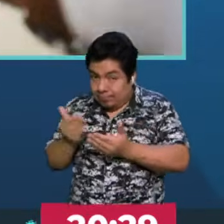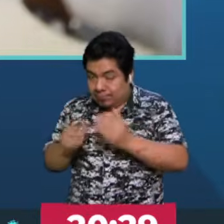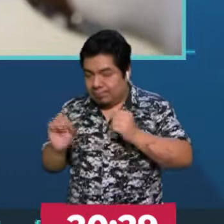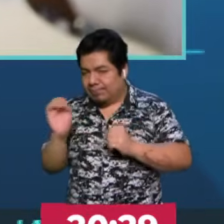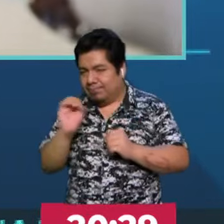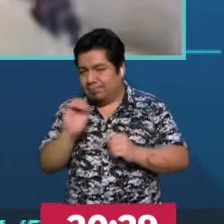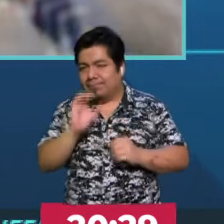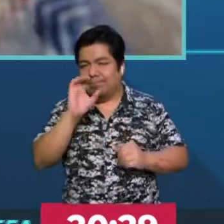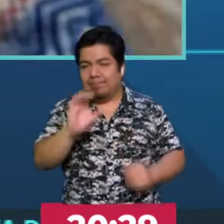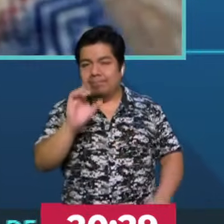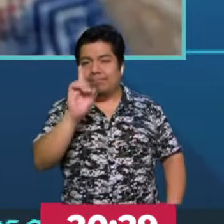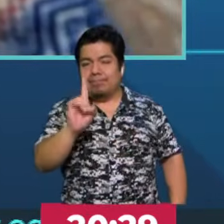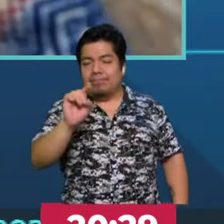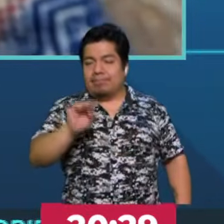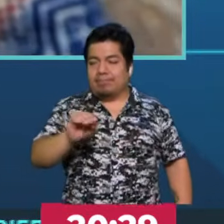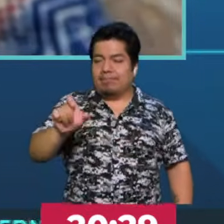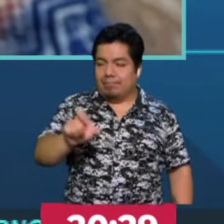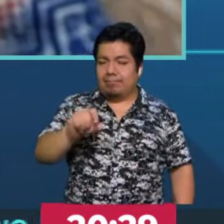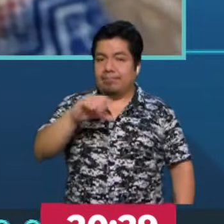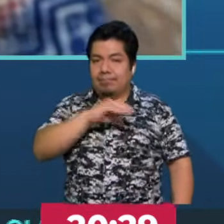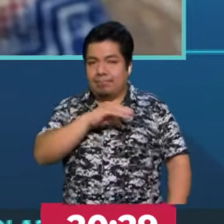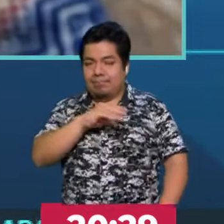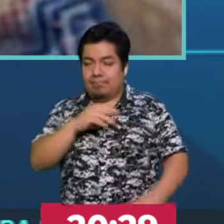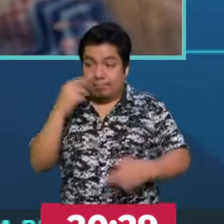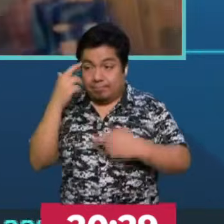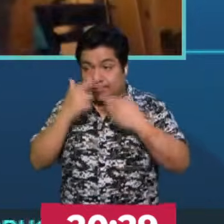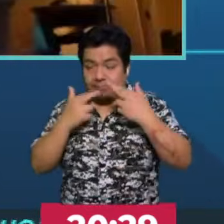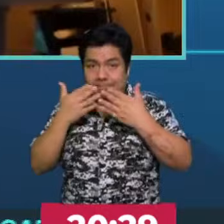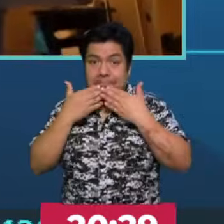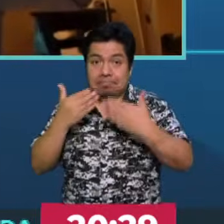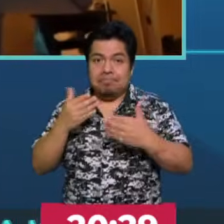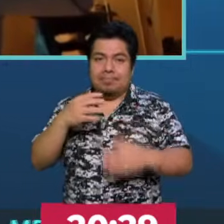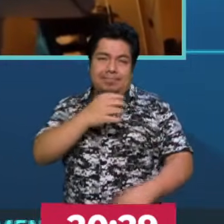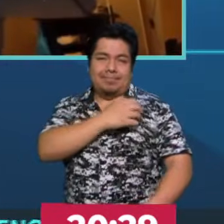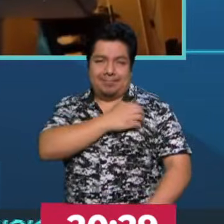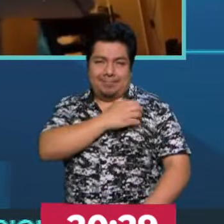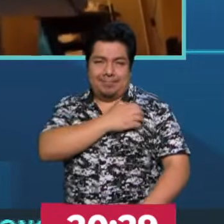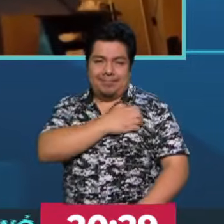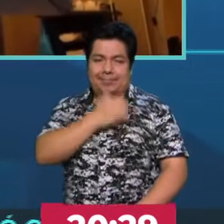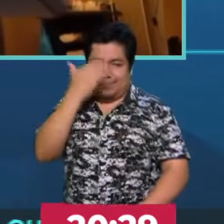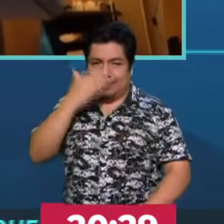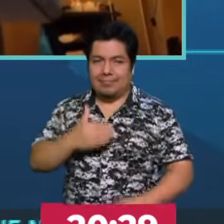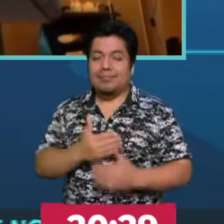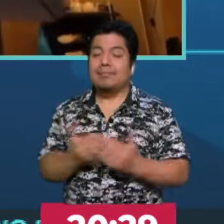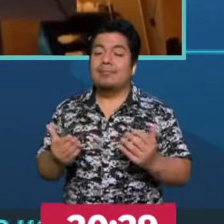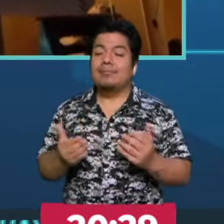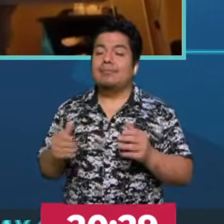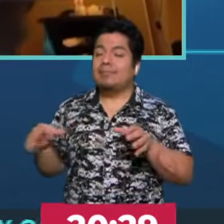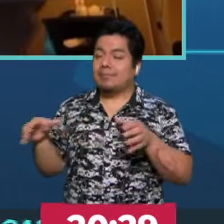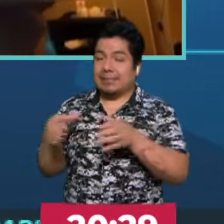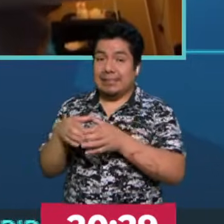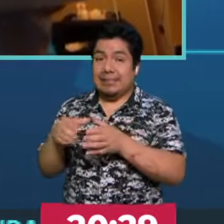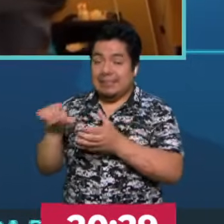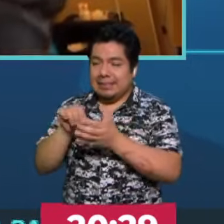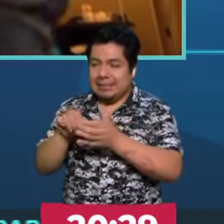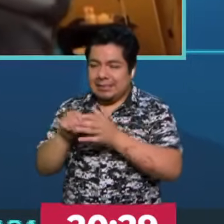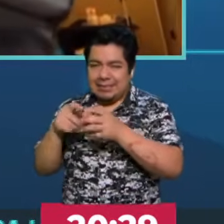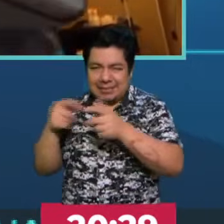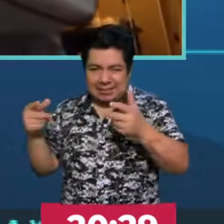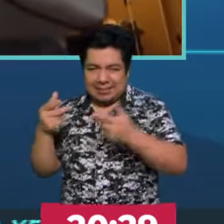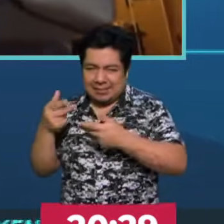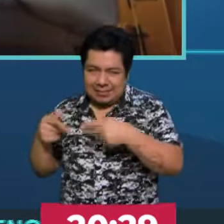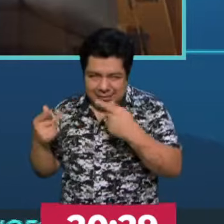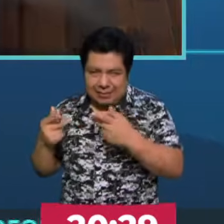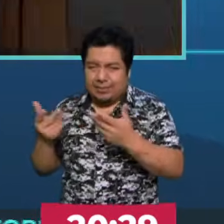la Ciudad de México tiene este atractivo de no solo ser la capital, sino que al final de cuentas, pues es un centro comercial, un centro financiero,